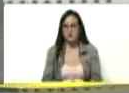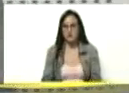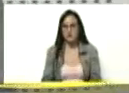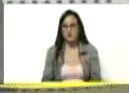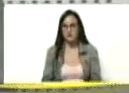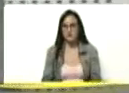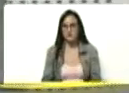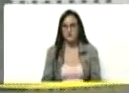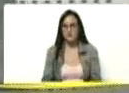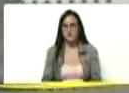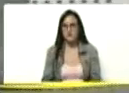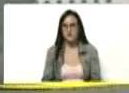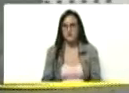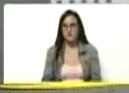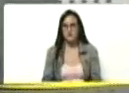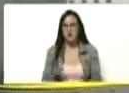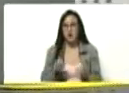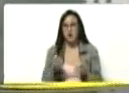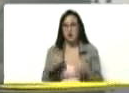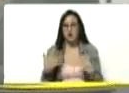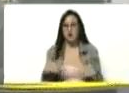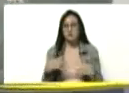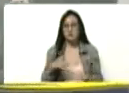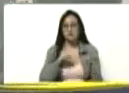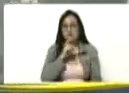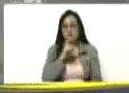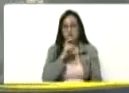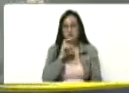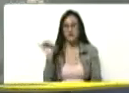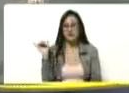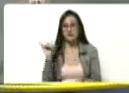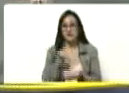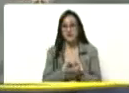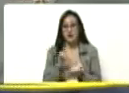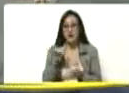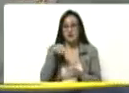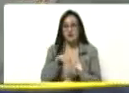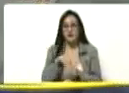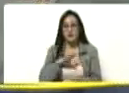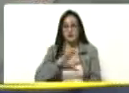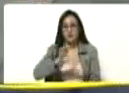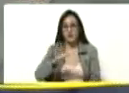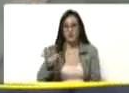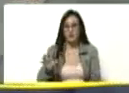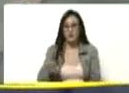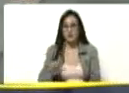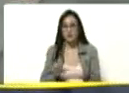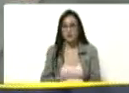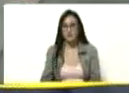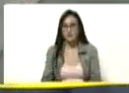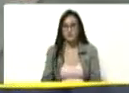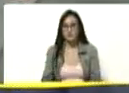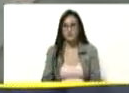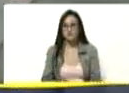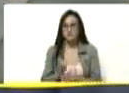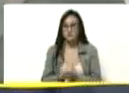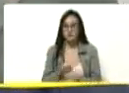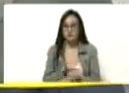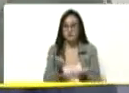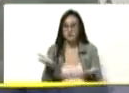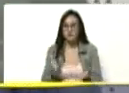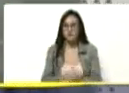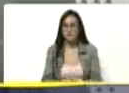regional travel, y los costos astronómicos de los viajes dentro de la región. Comrades, compañeros,